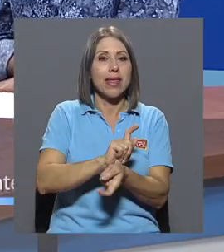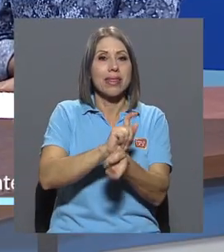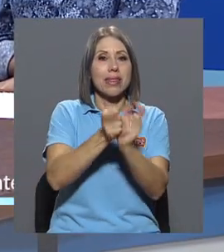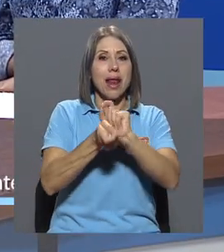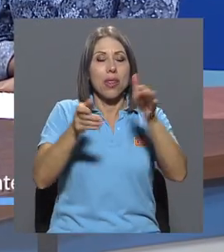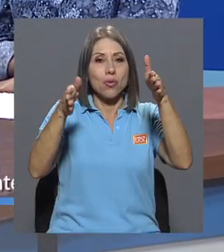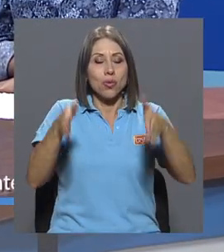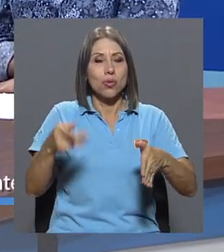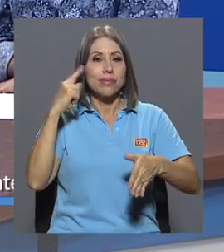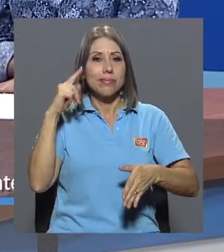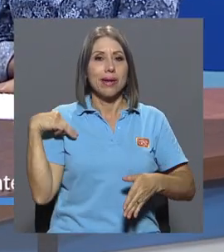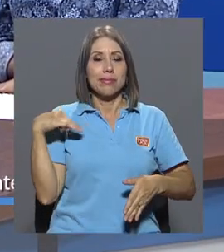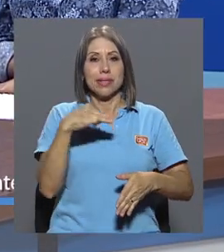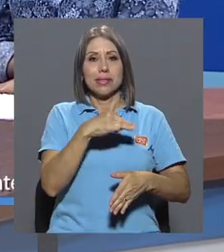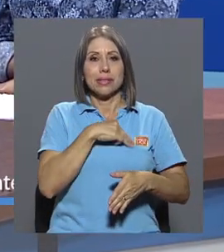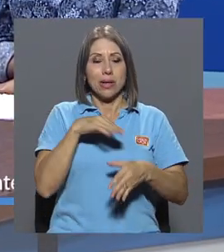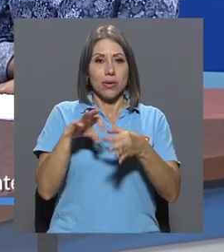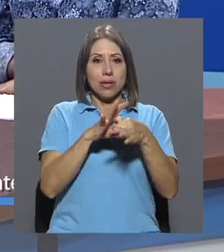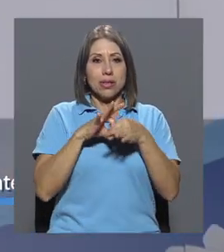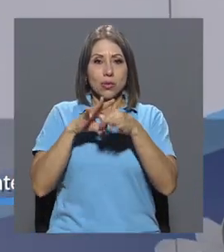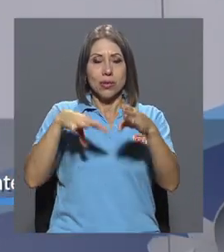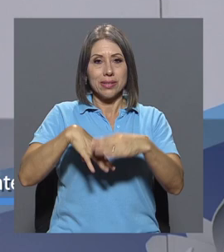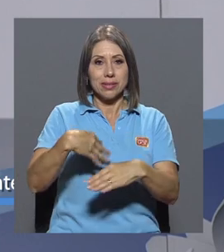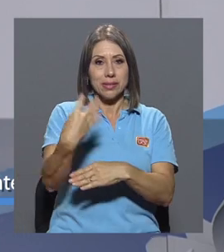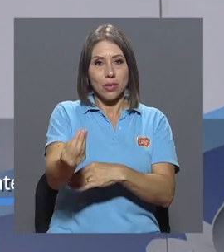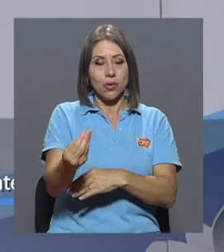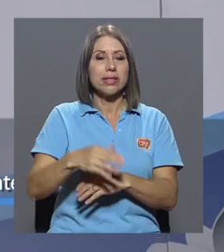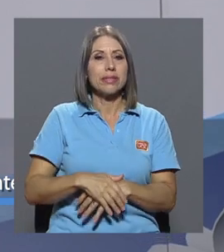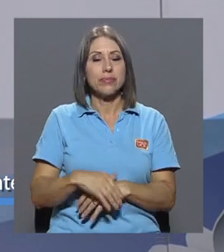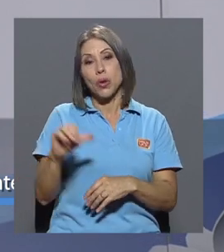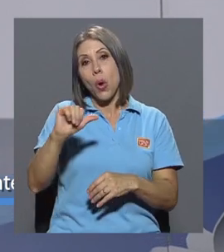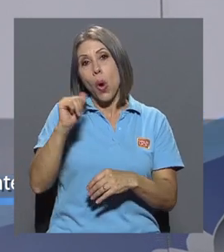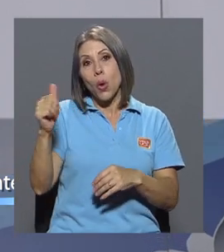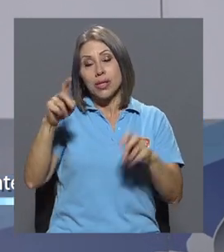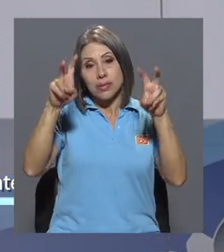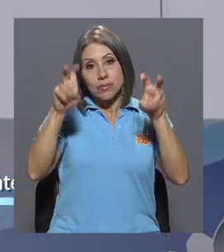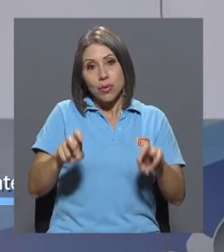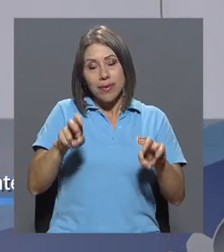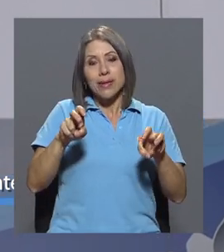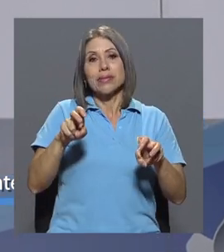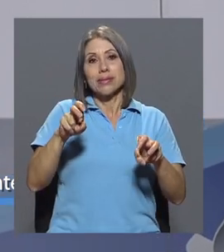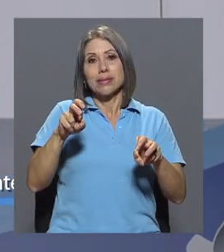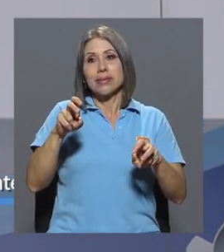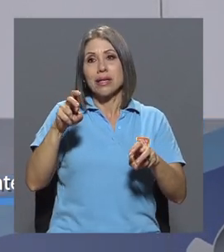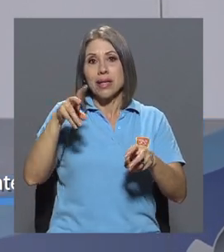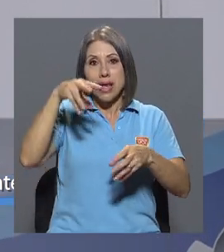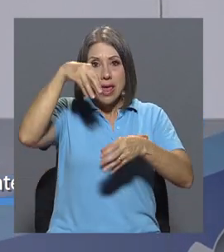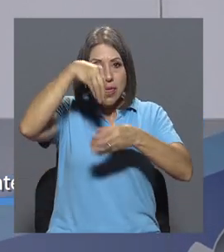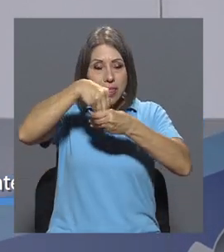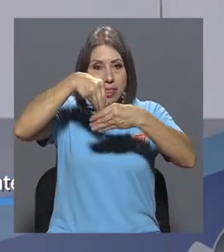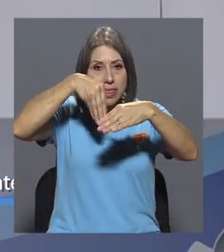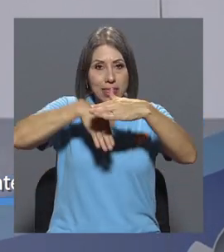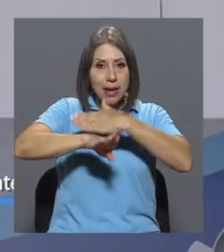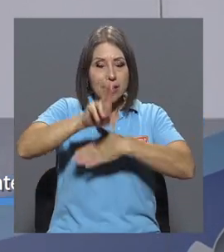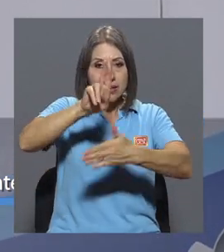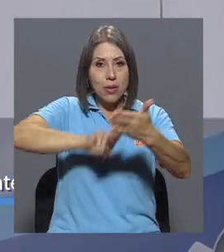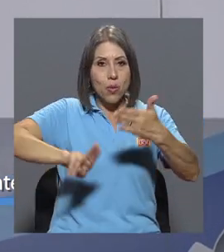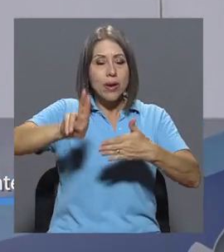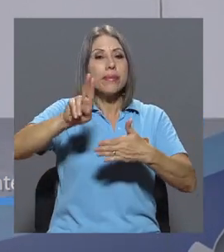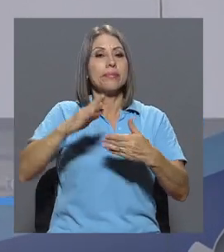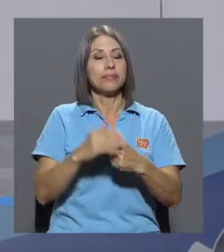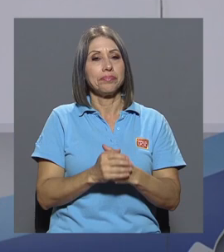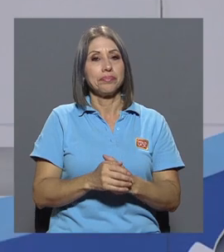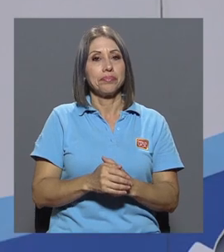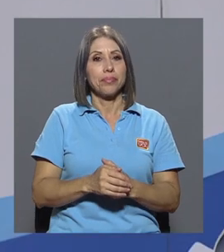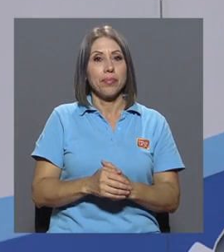exteriores y otras pruebas internas en la universidad en